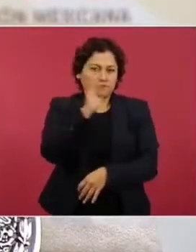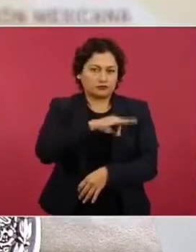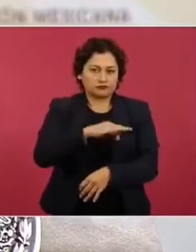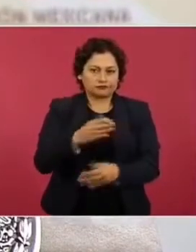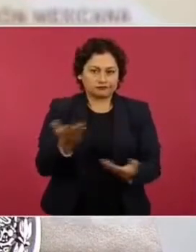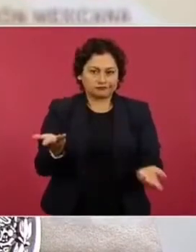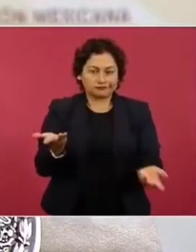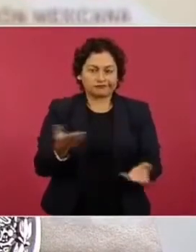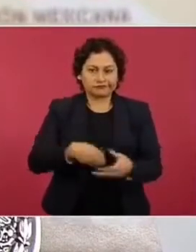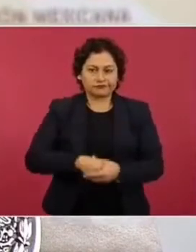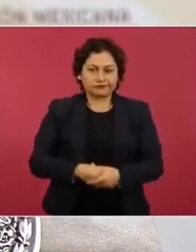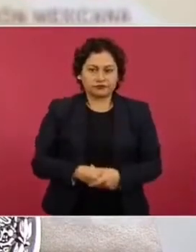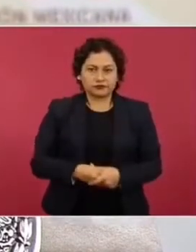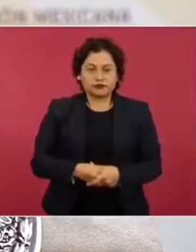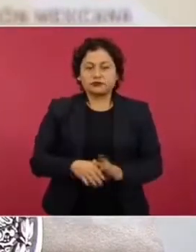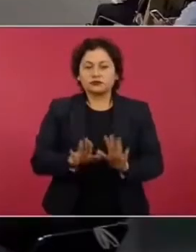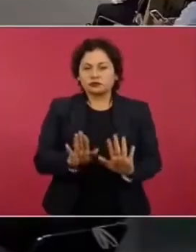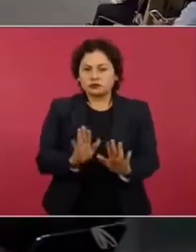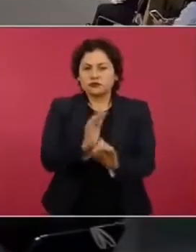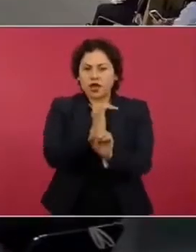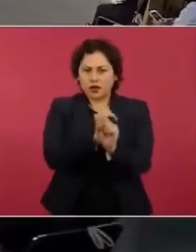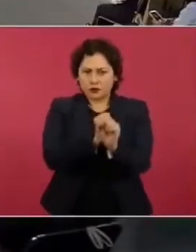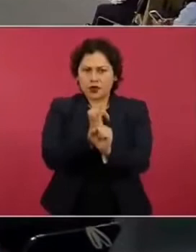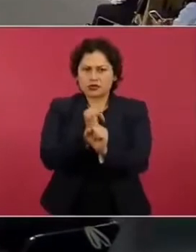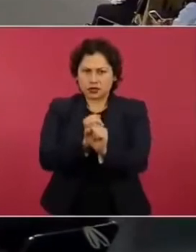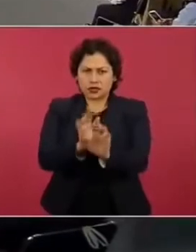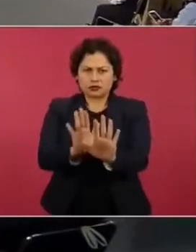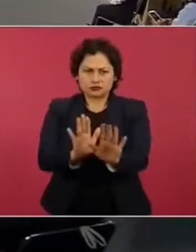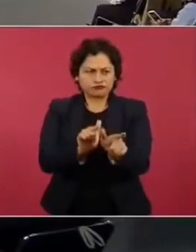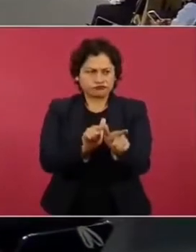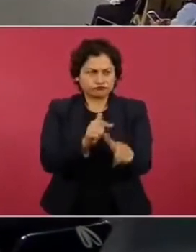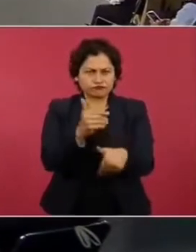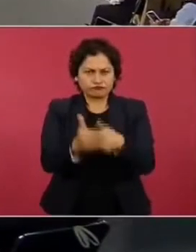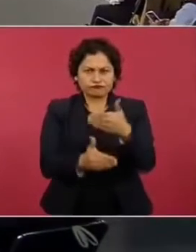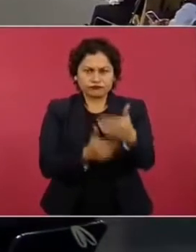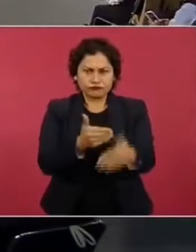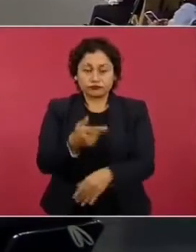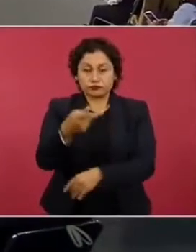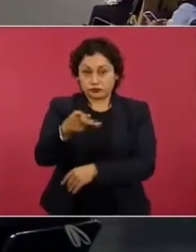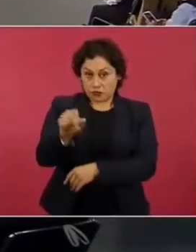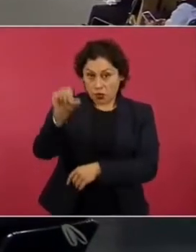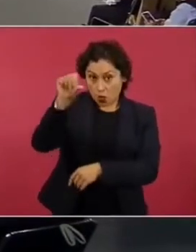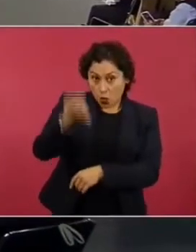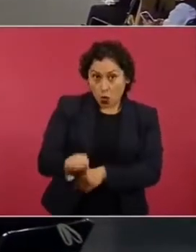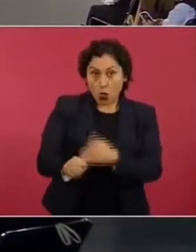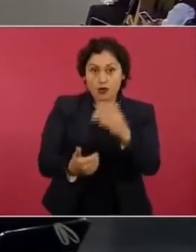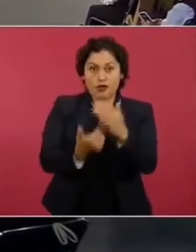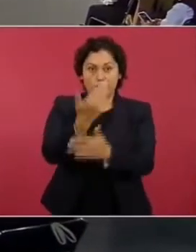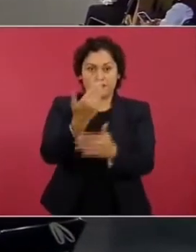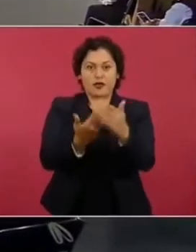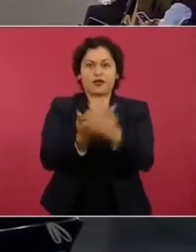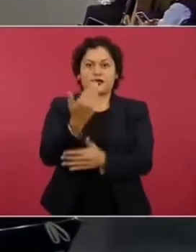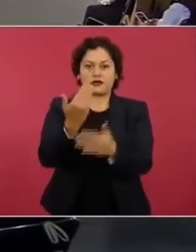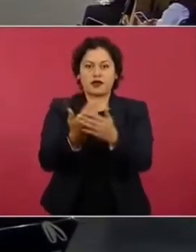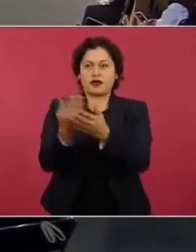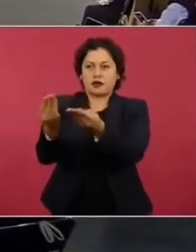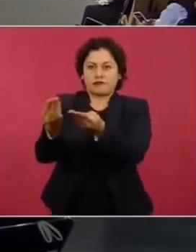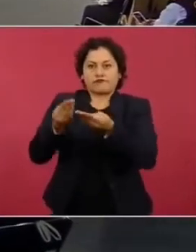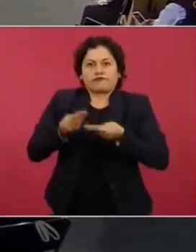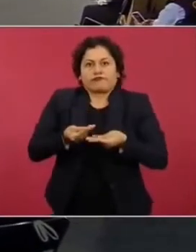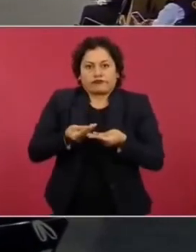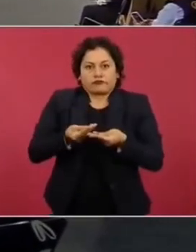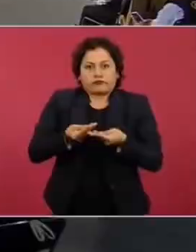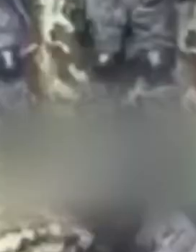Entonces, se está haciendo la investigación. Pero hoy en la mañana, el informe que nos dieron, no